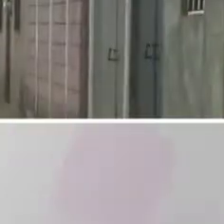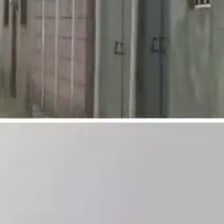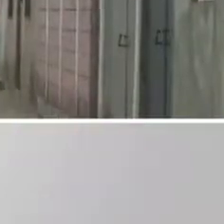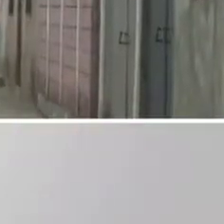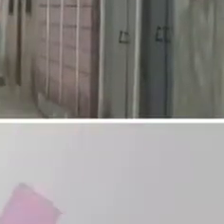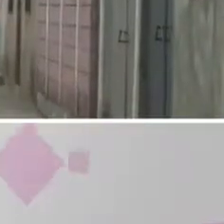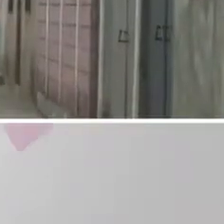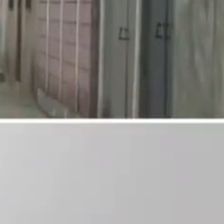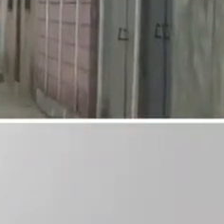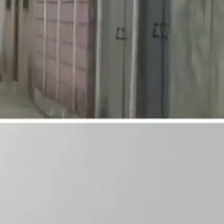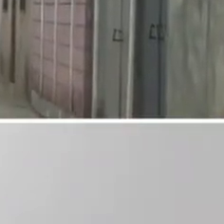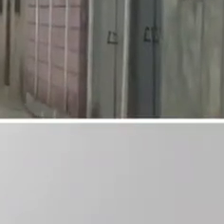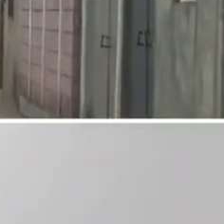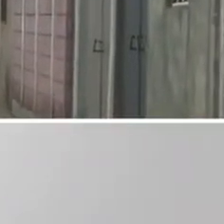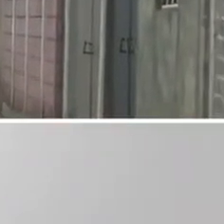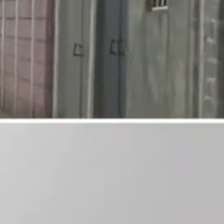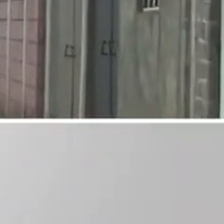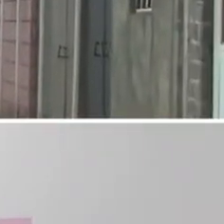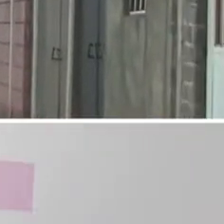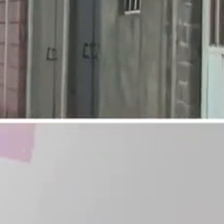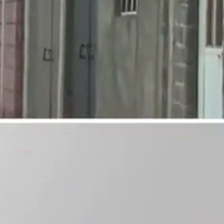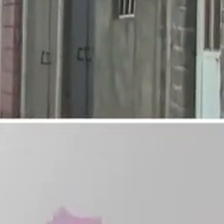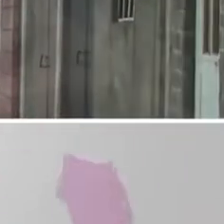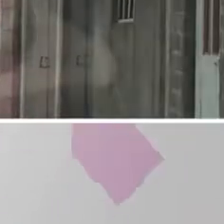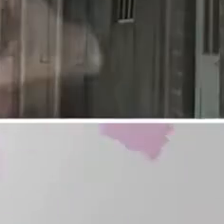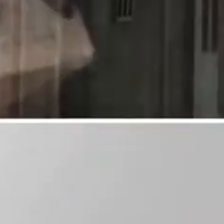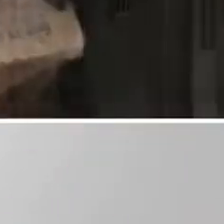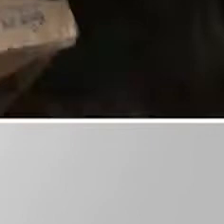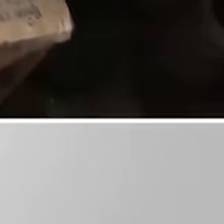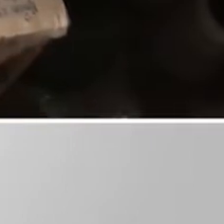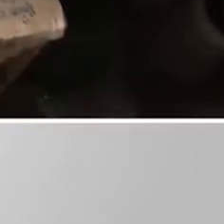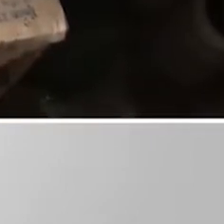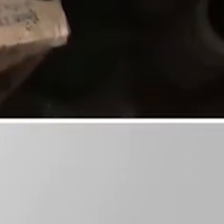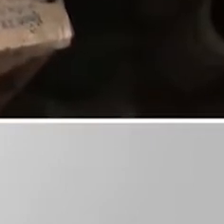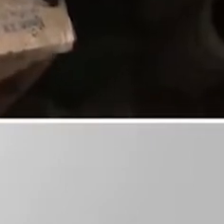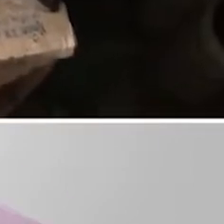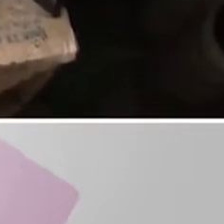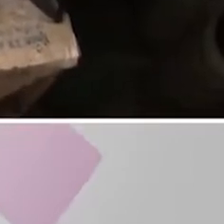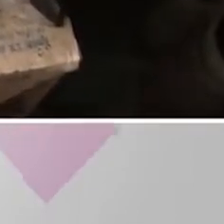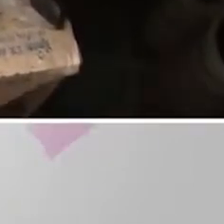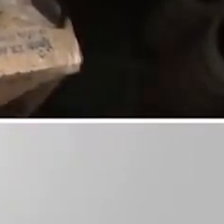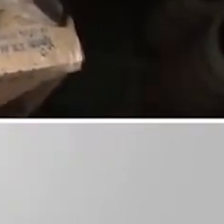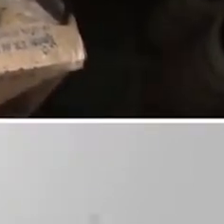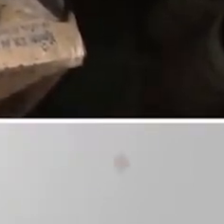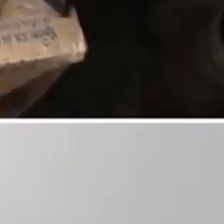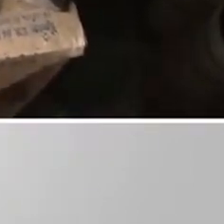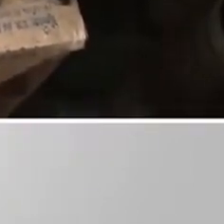raíces de michoacán con los mejores anfitriones nuestra gente